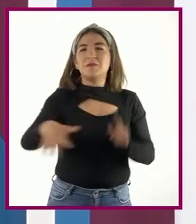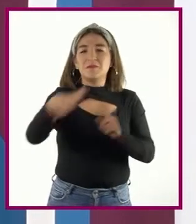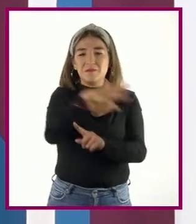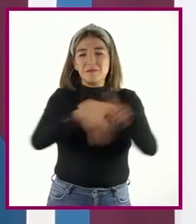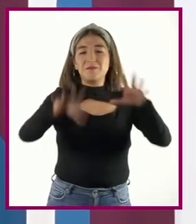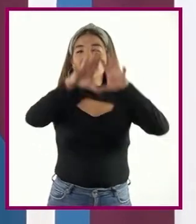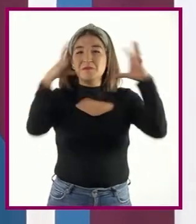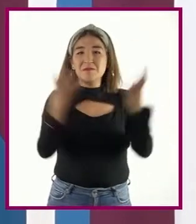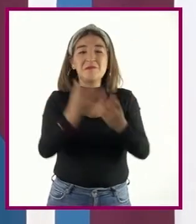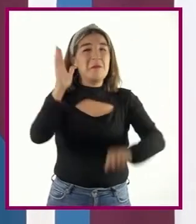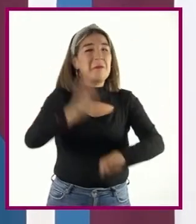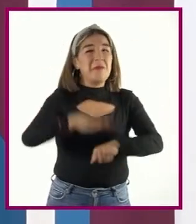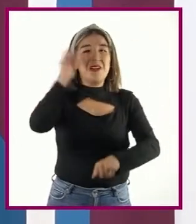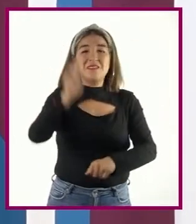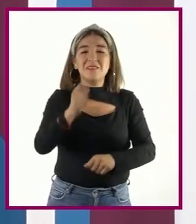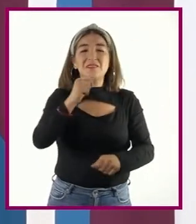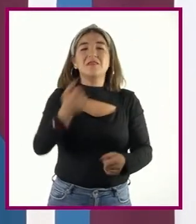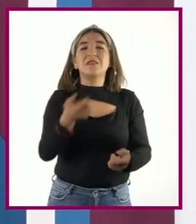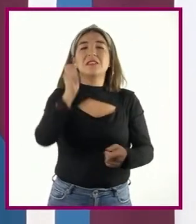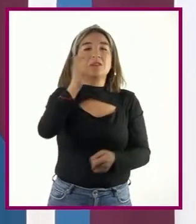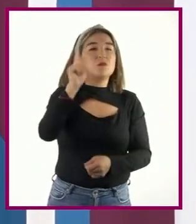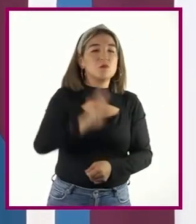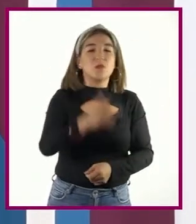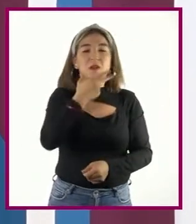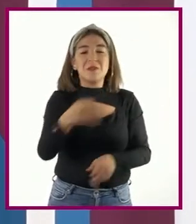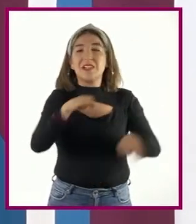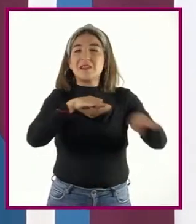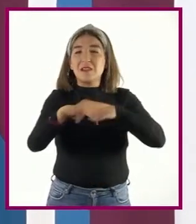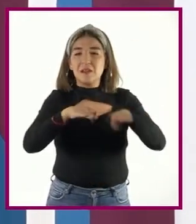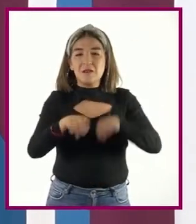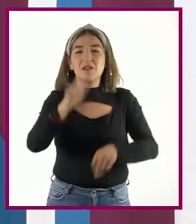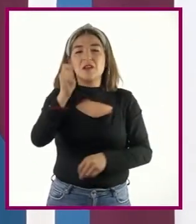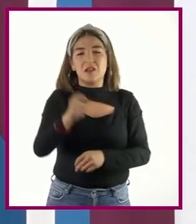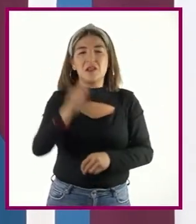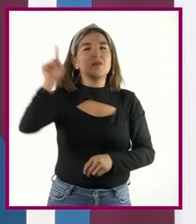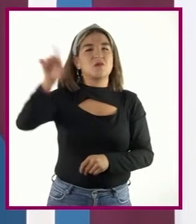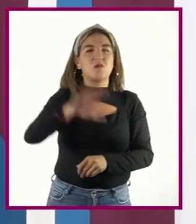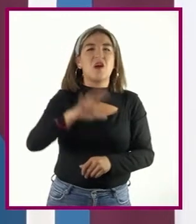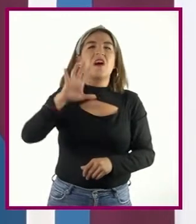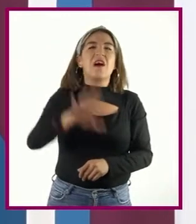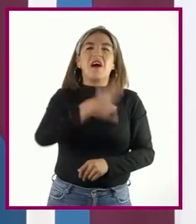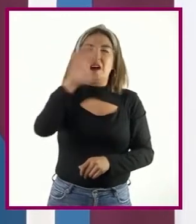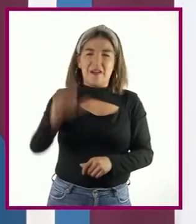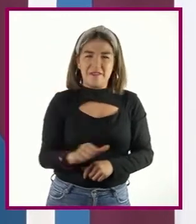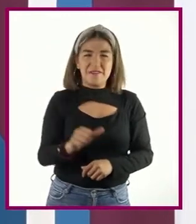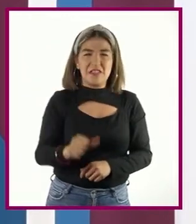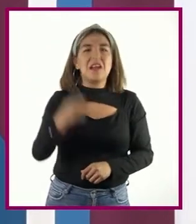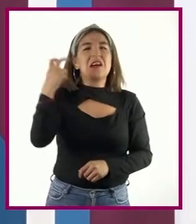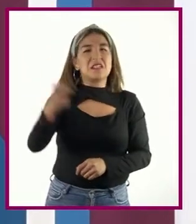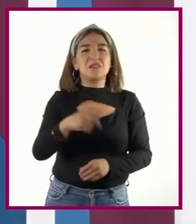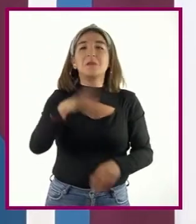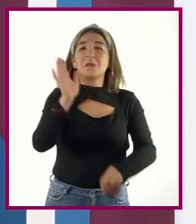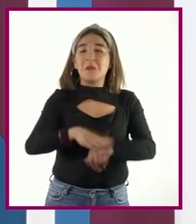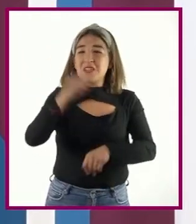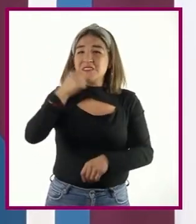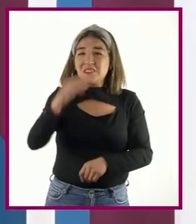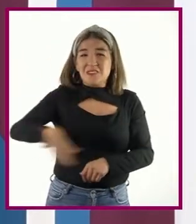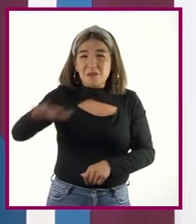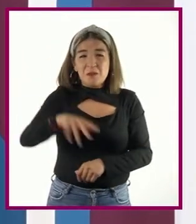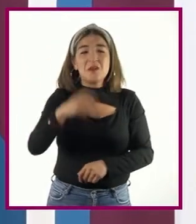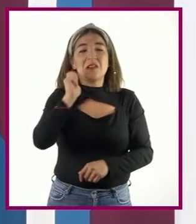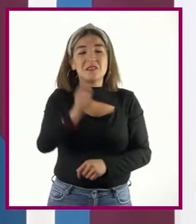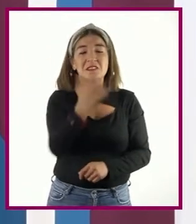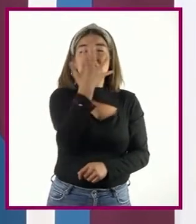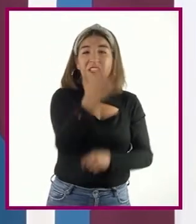que tiene el mayor número de niñas y niños trabajadores es África. La mayoría de estos infantes tienen